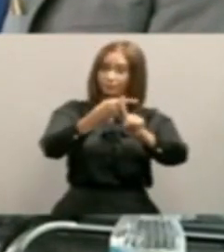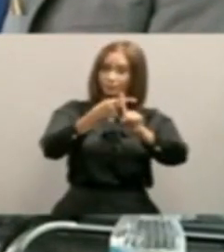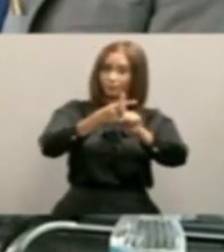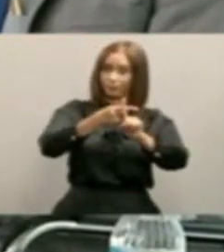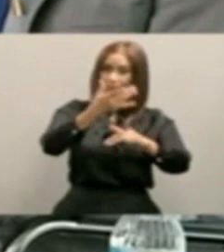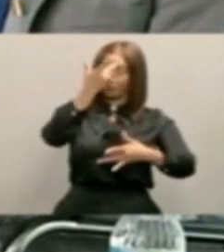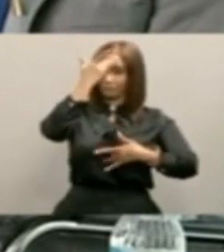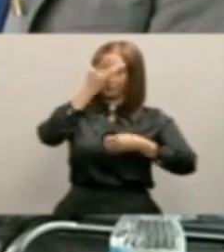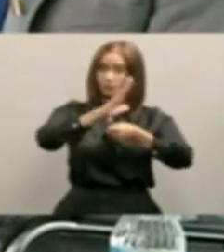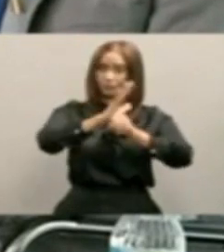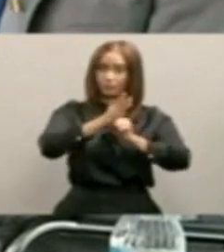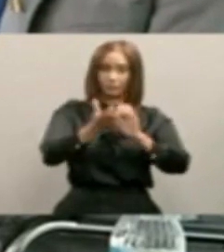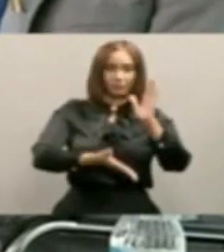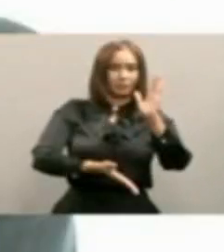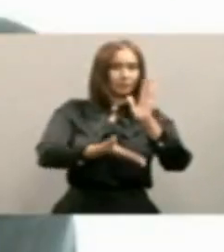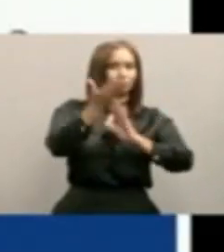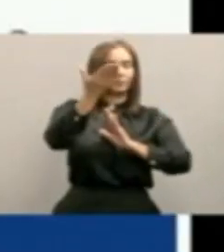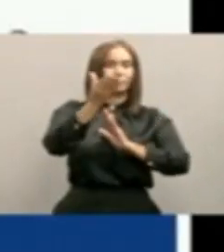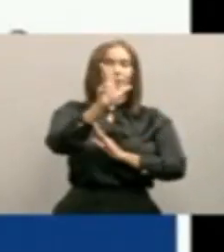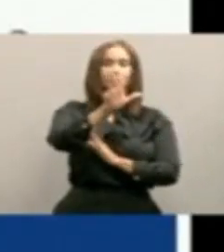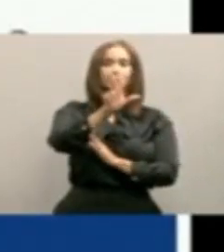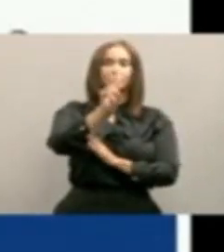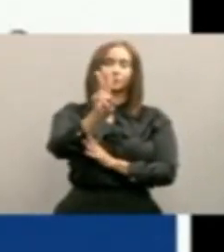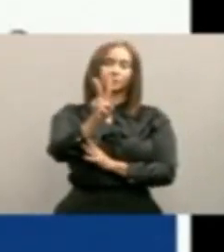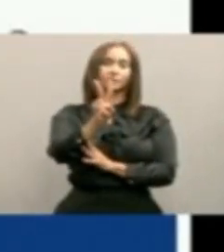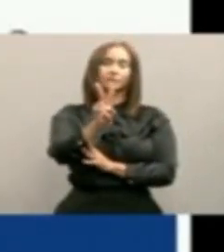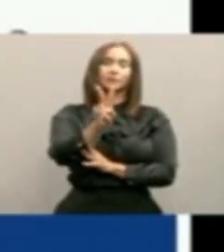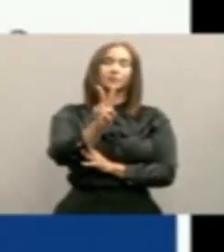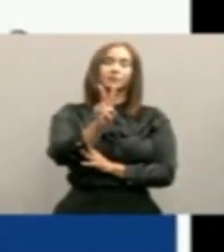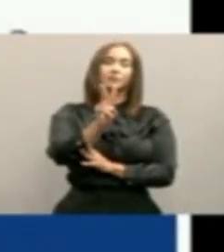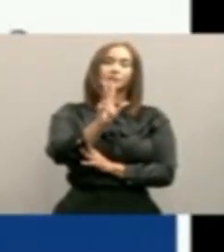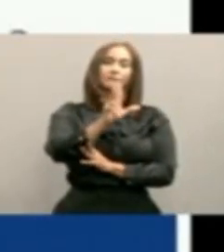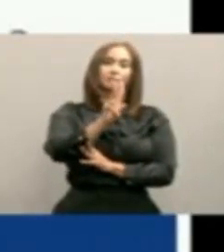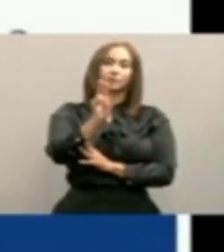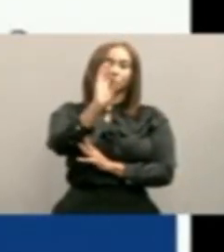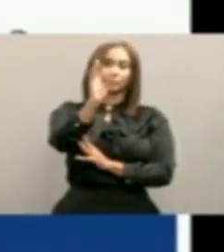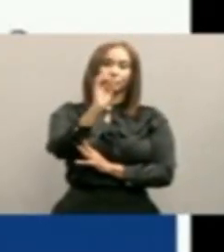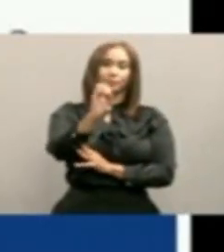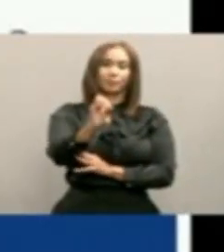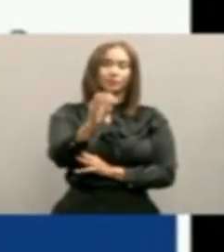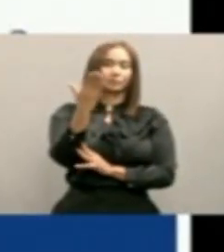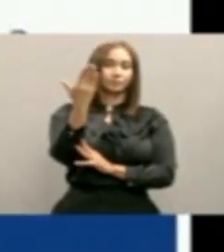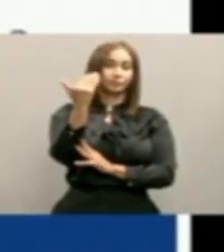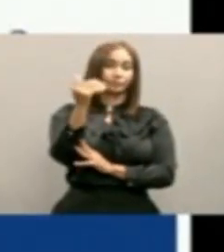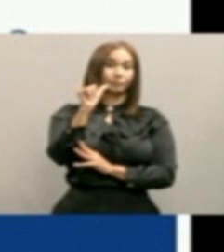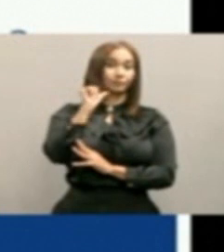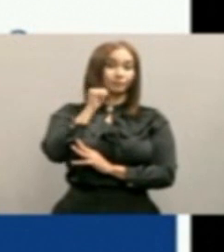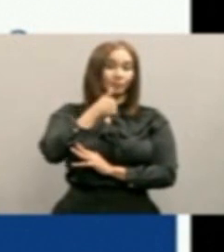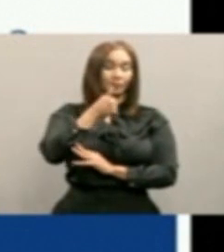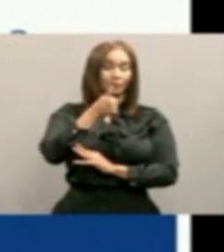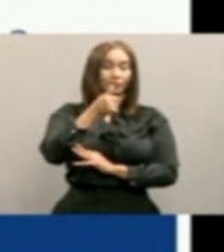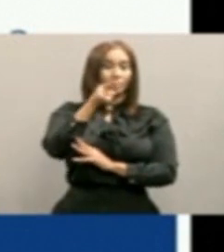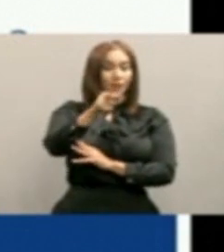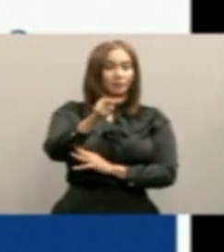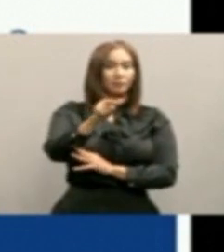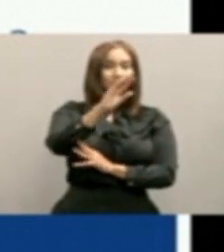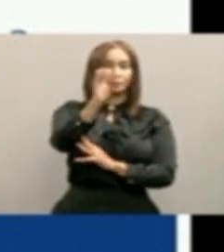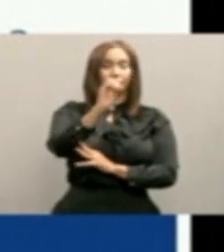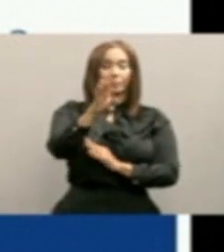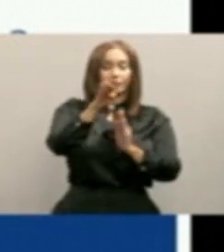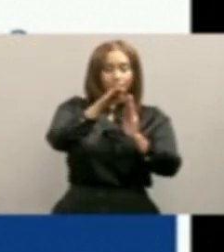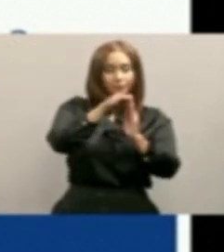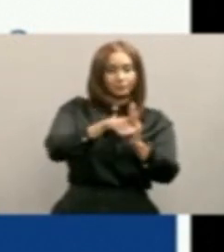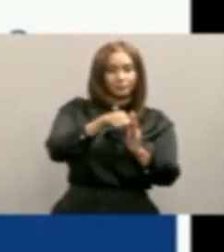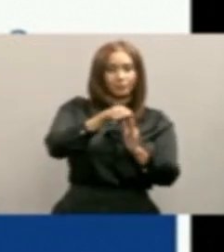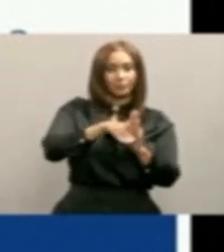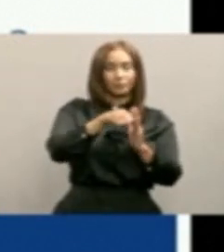Encontramos una tasa de positividad de 32 en el día 15 de agosto. Y esa tasa de positividad se